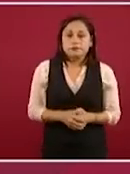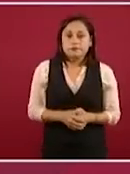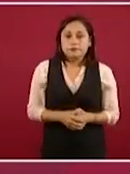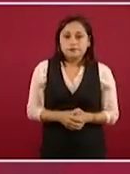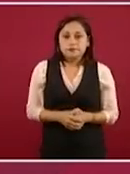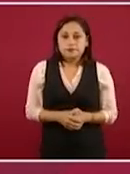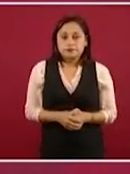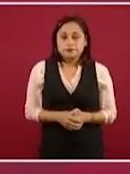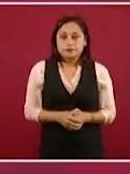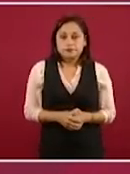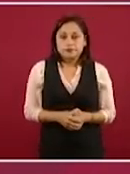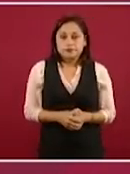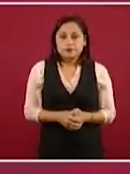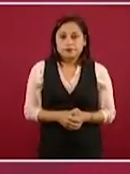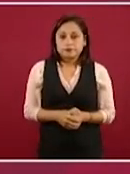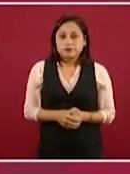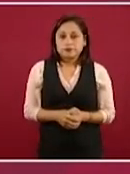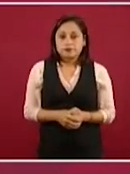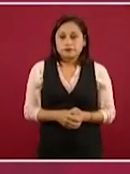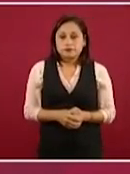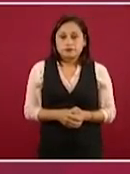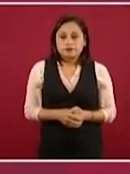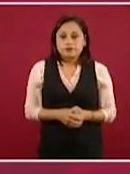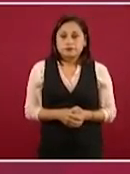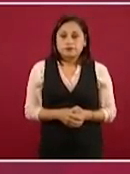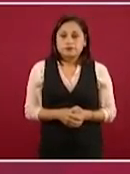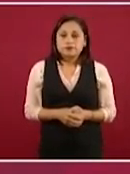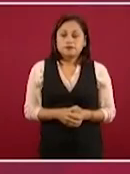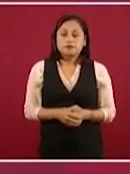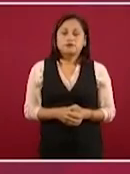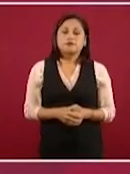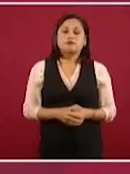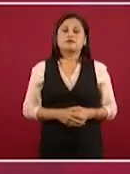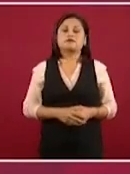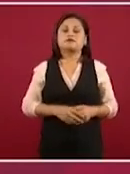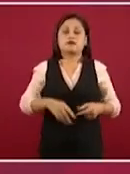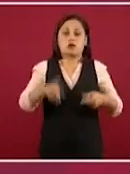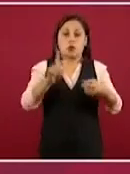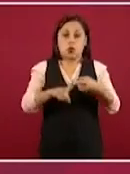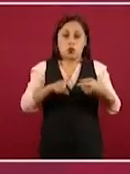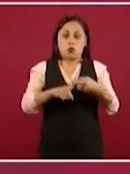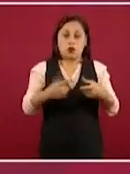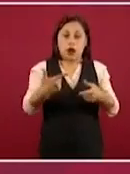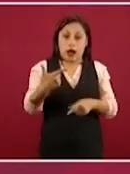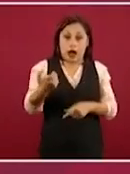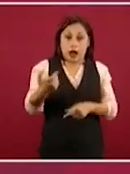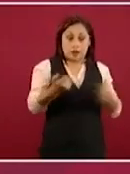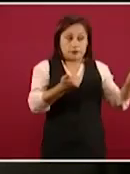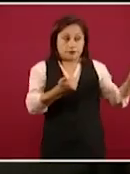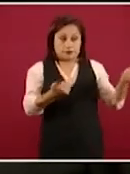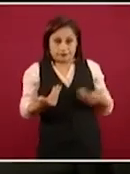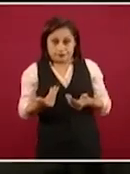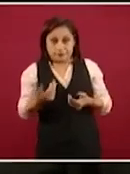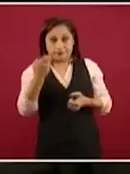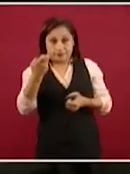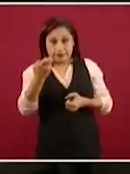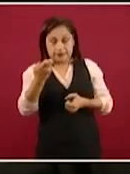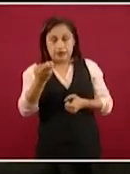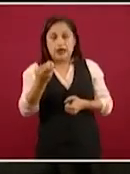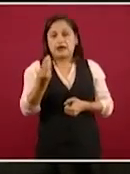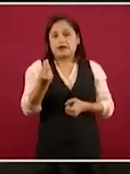es el de la introducción de armas y de